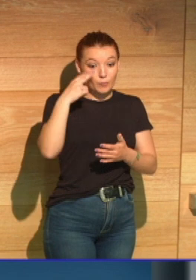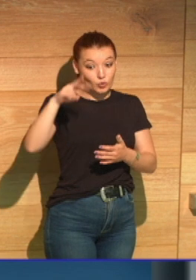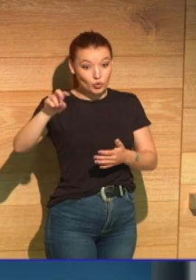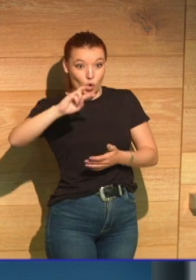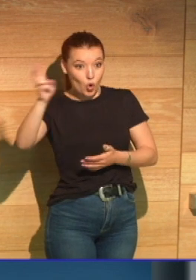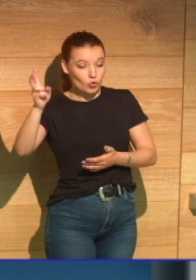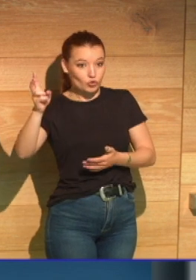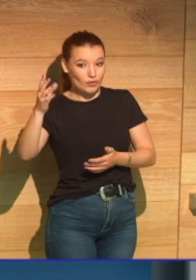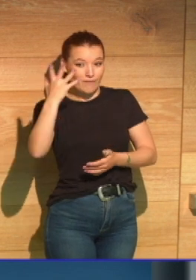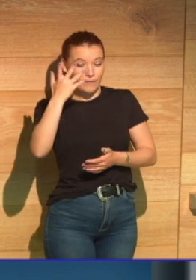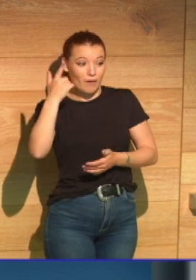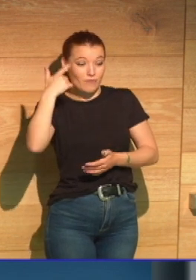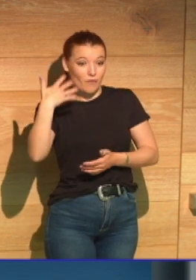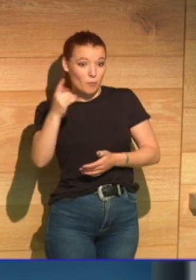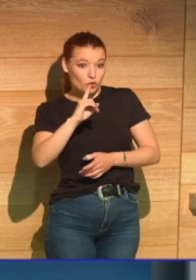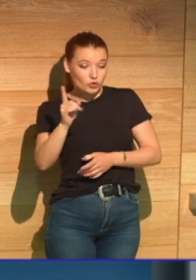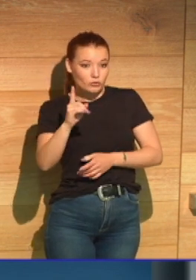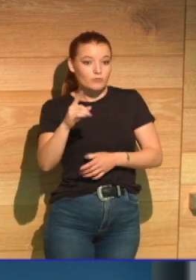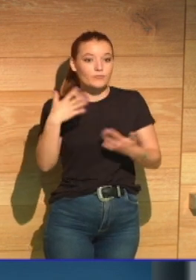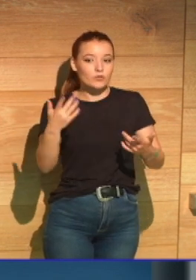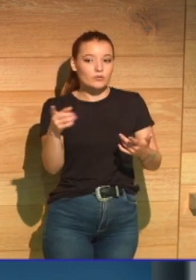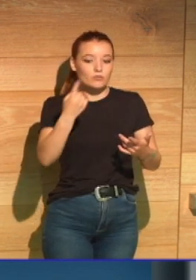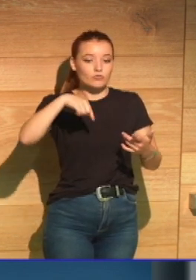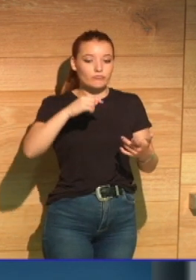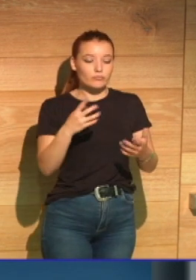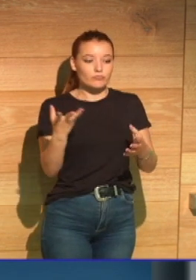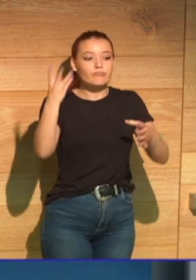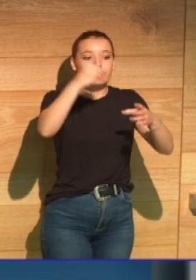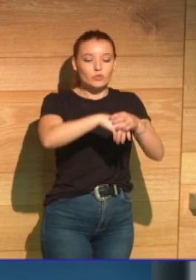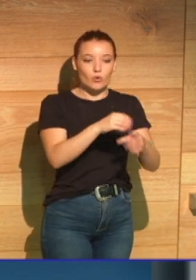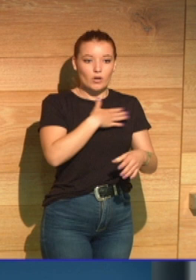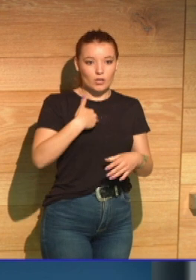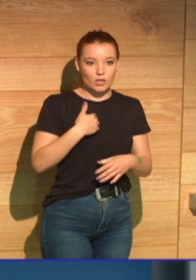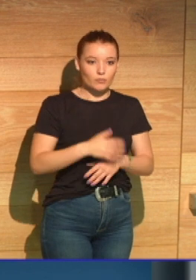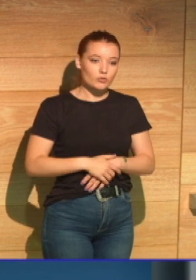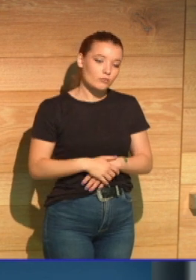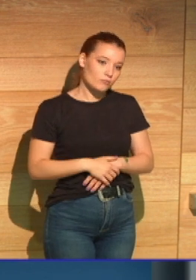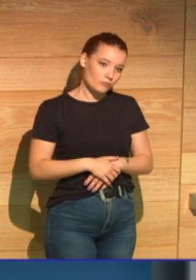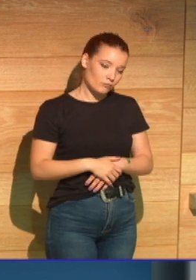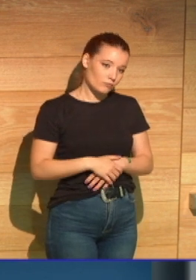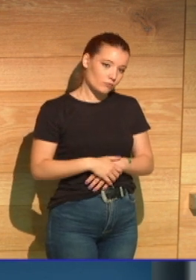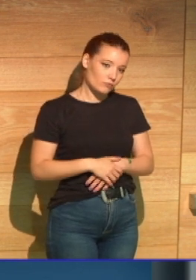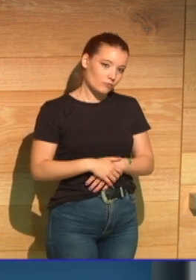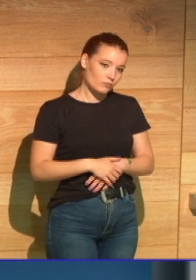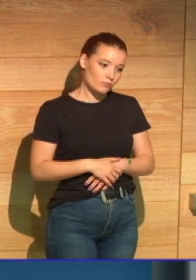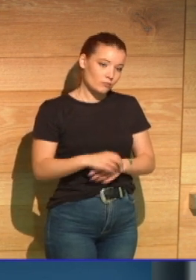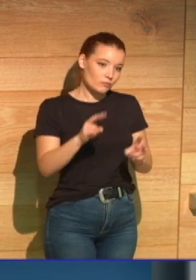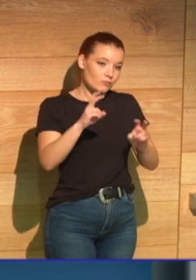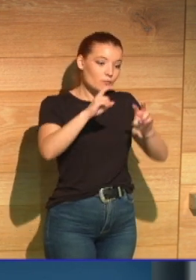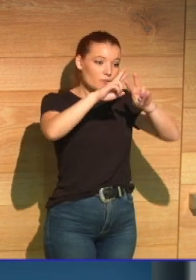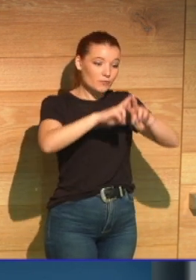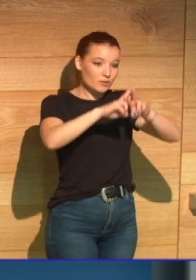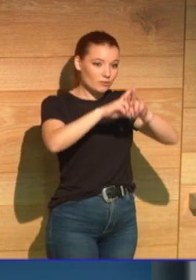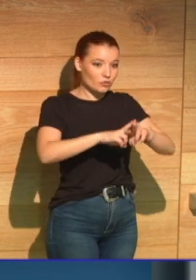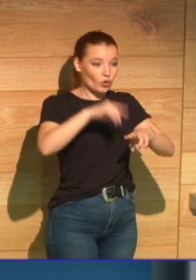hacia las fronteras, incluyendo a todos los espacios que no estaban incluidos en las antiguas definiciones. Entonces, en mi investigación